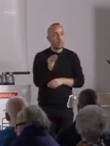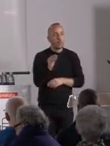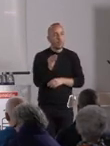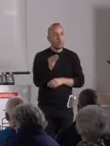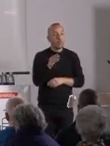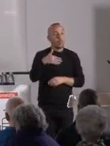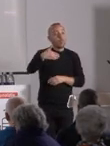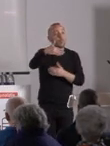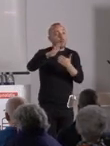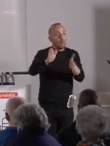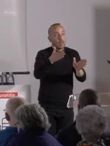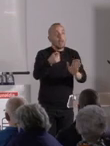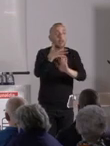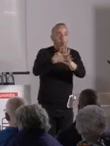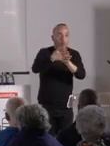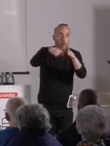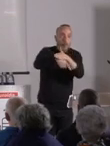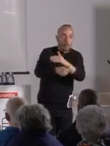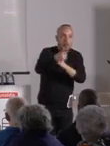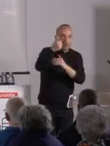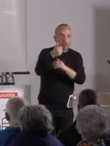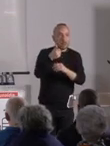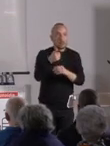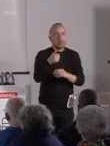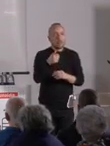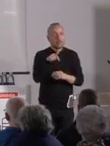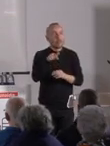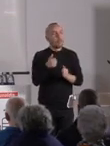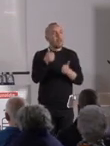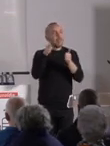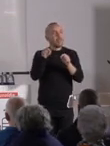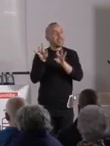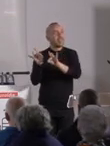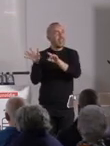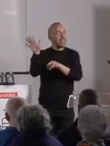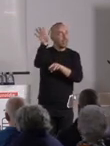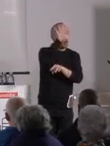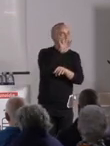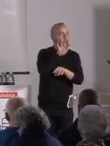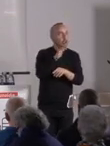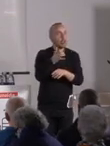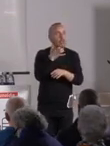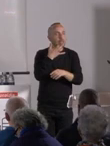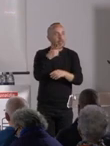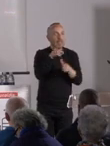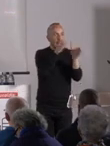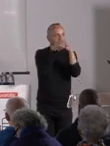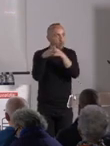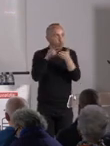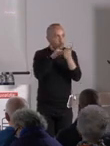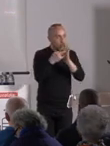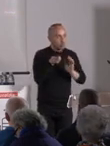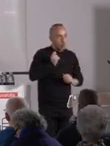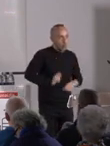más, que sin duda esto ha sido posible sobre todo en los territorios donde ha habido cierta profesionalización, tanto de los equipos técnicos como de